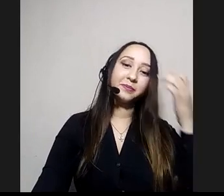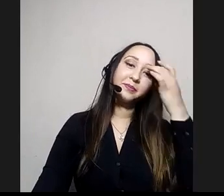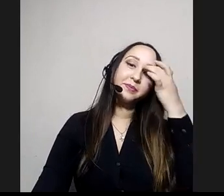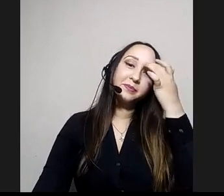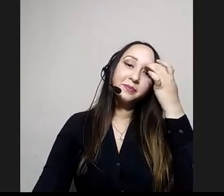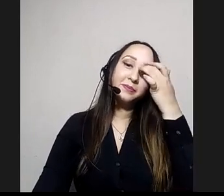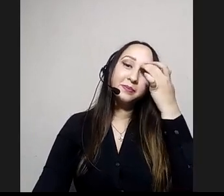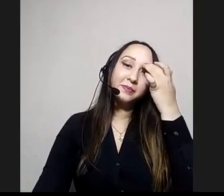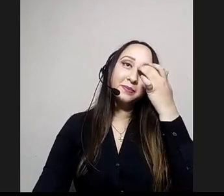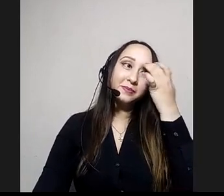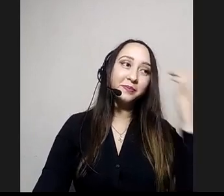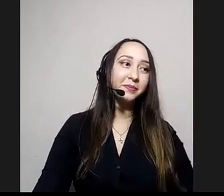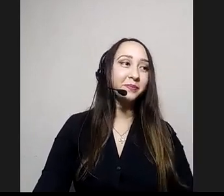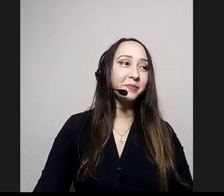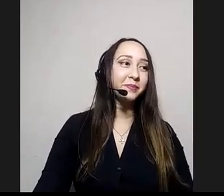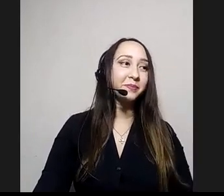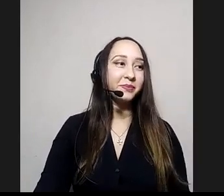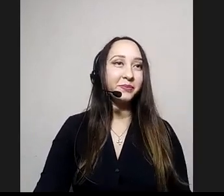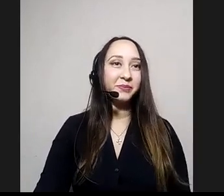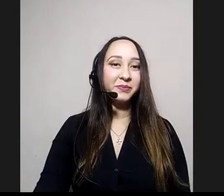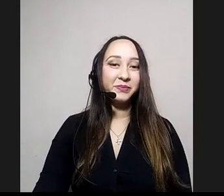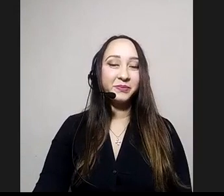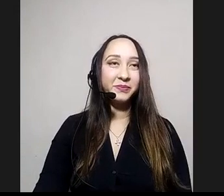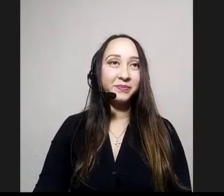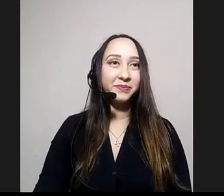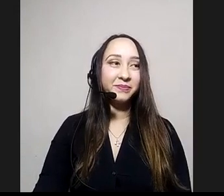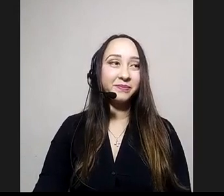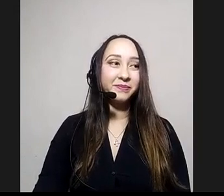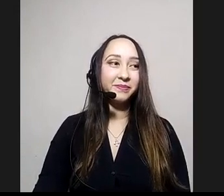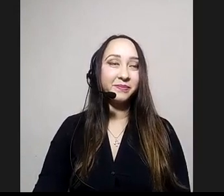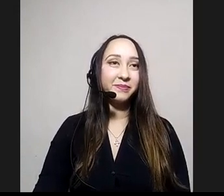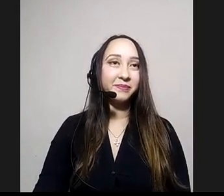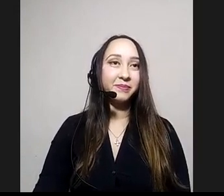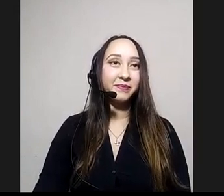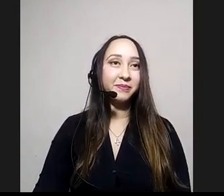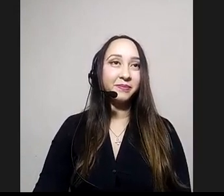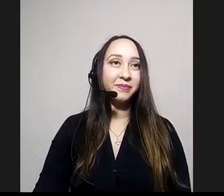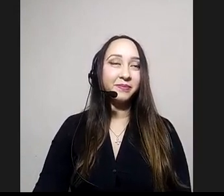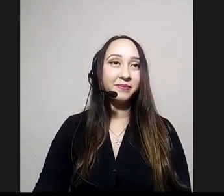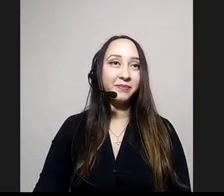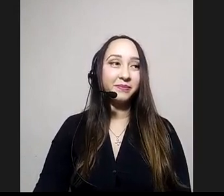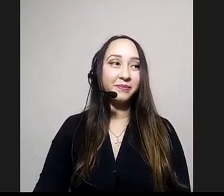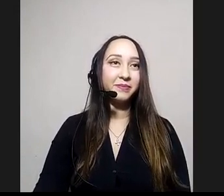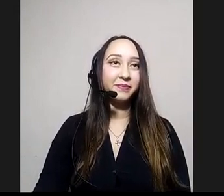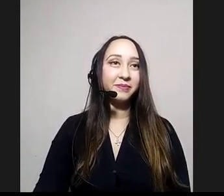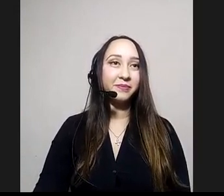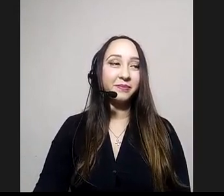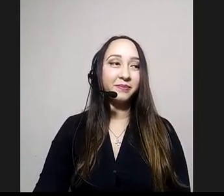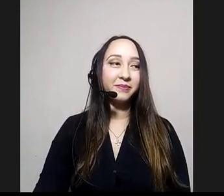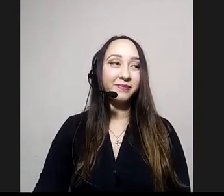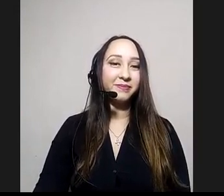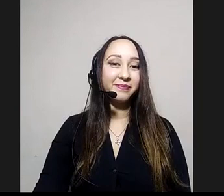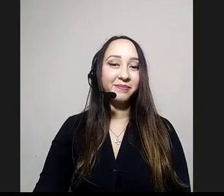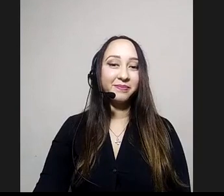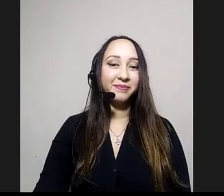que, Carelis, bienvenida, te damos la más cordial bienvenida desde Global Consultores a esta tu